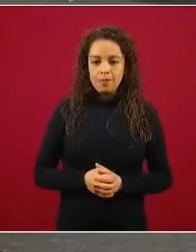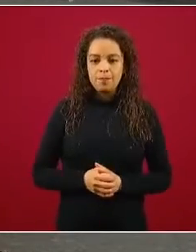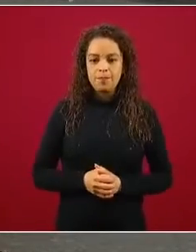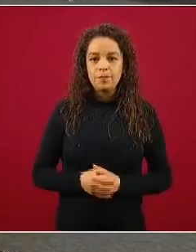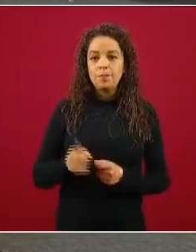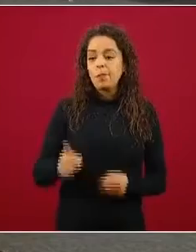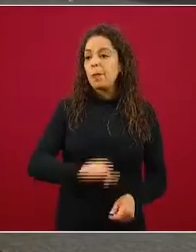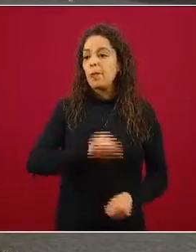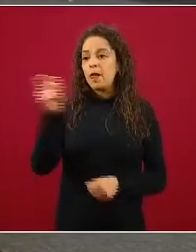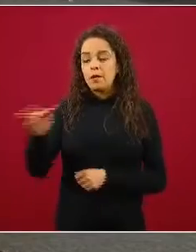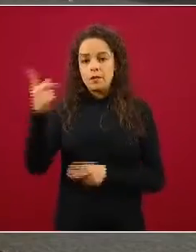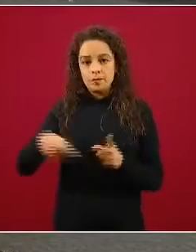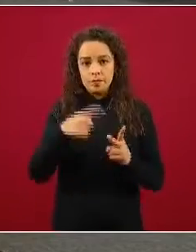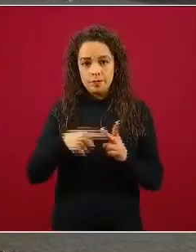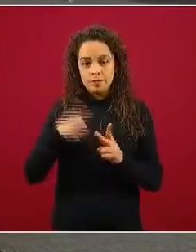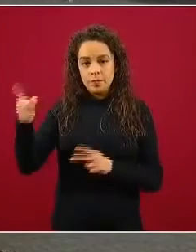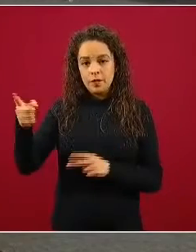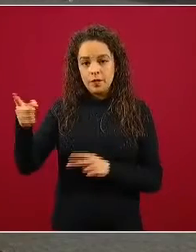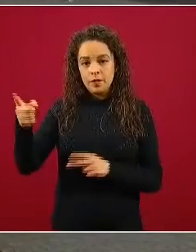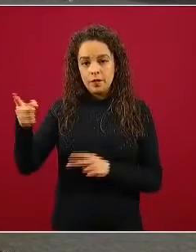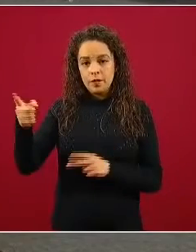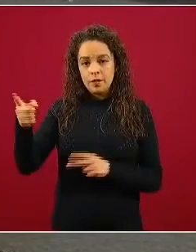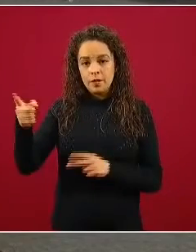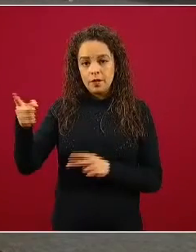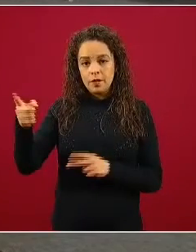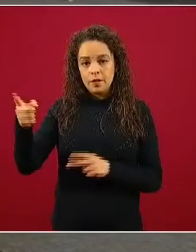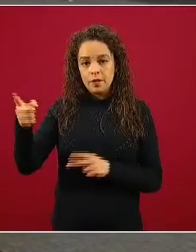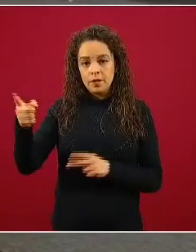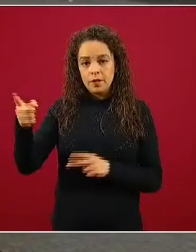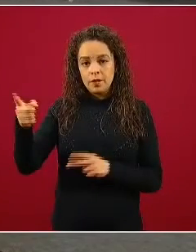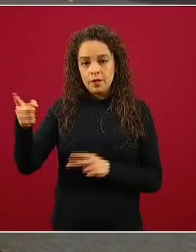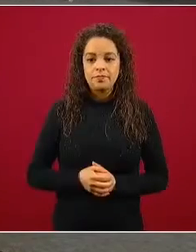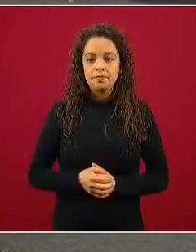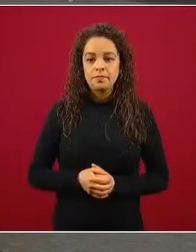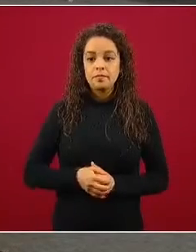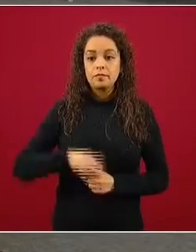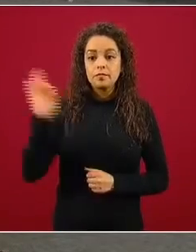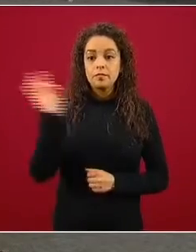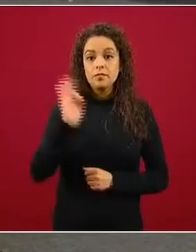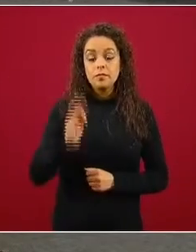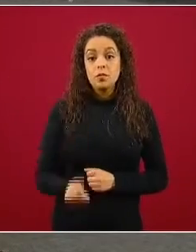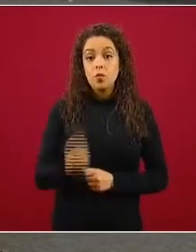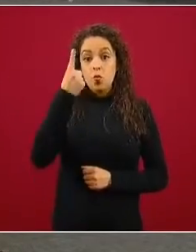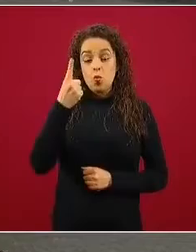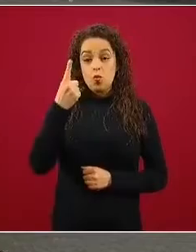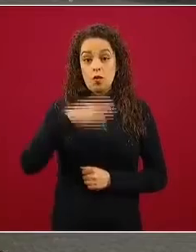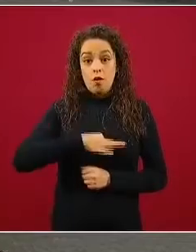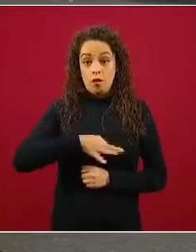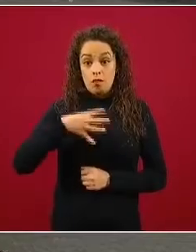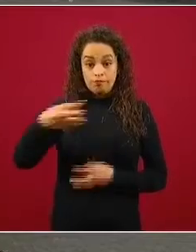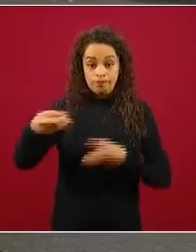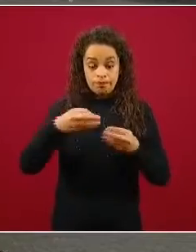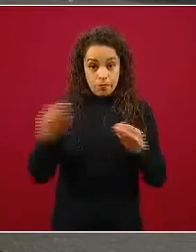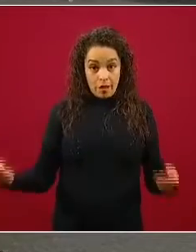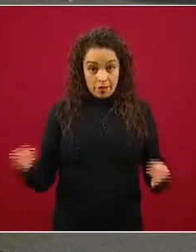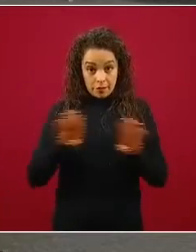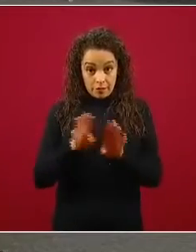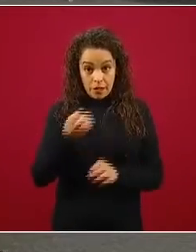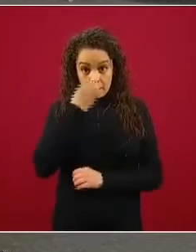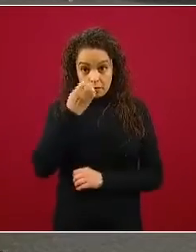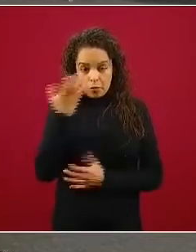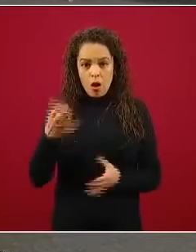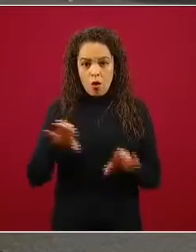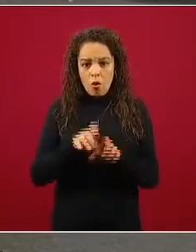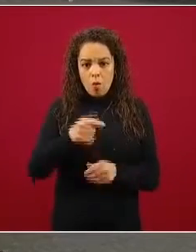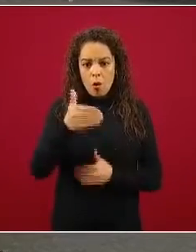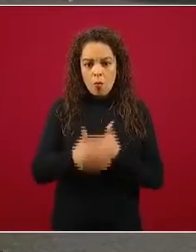Educación, ¿qué pasa en este contexto en el que si haya un infectado y se cierre la escuela? ¿Cómo va a seguir el proceso educativo